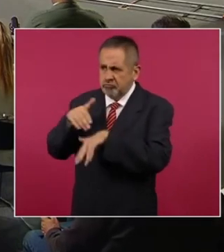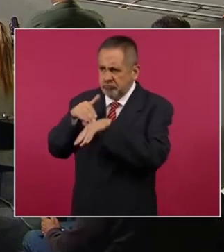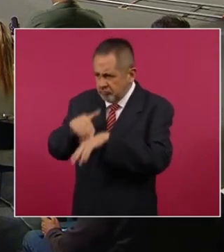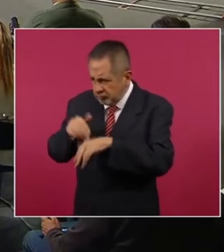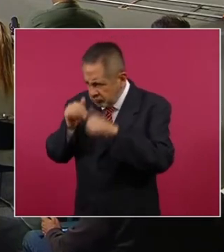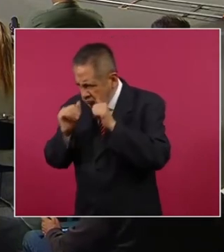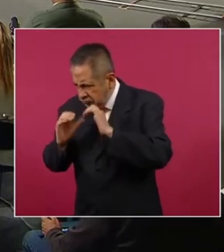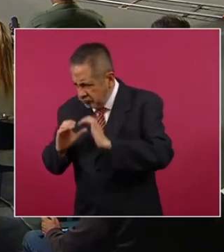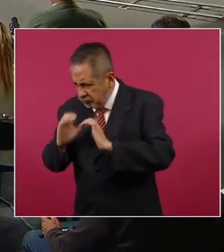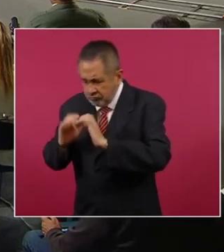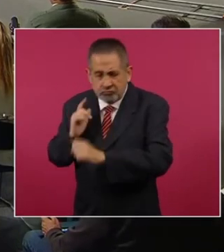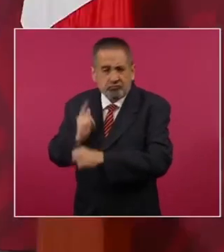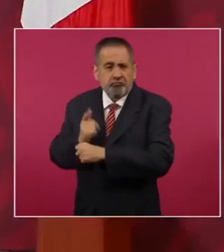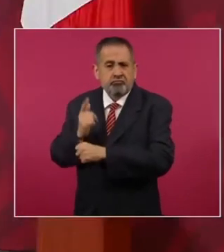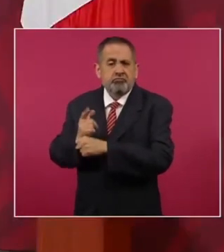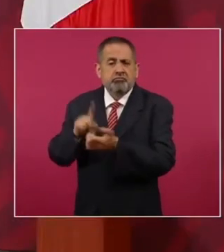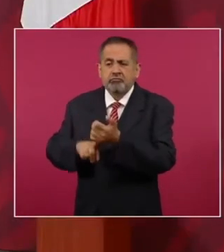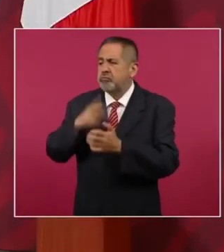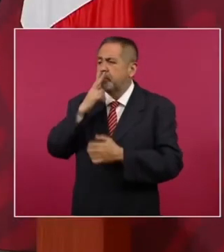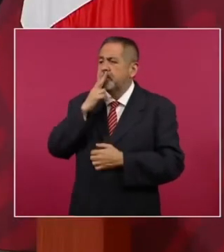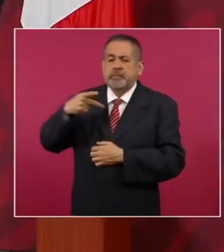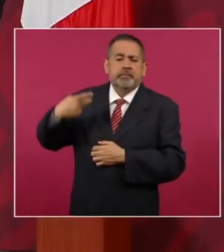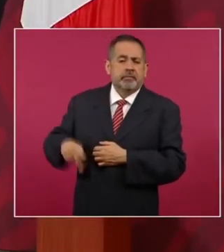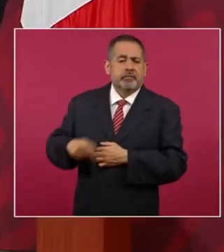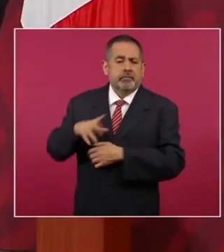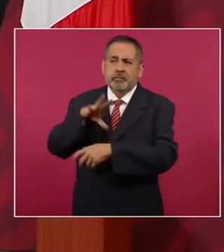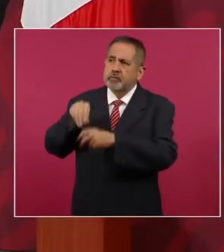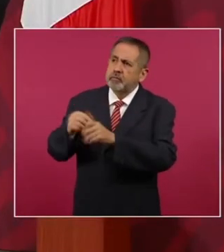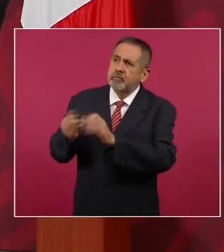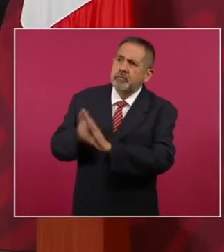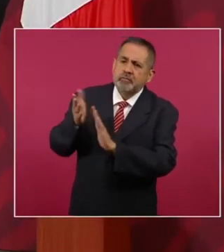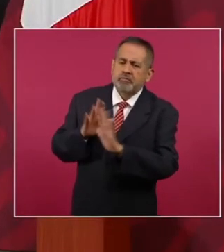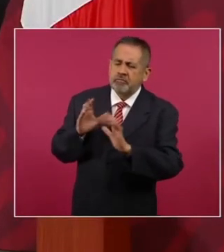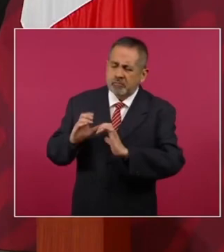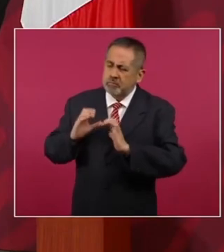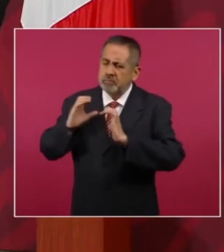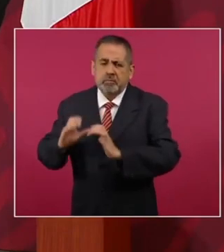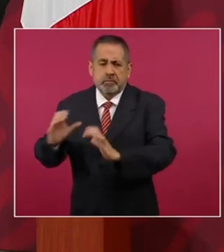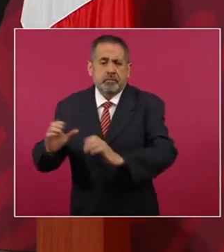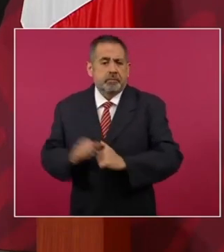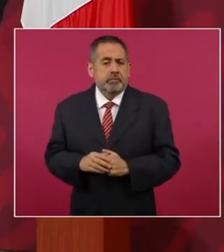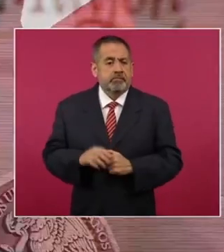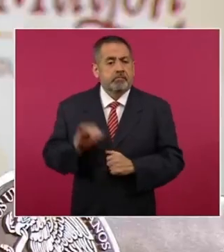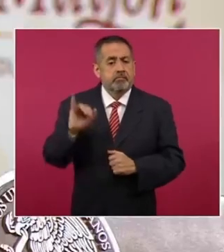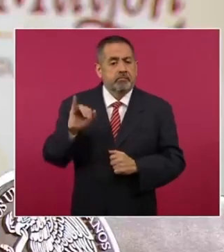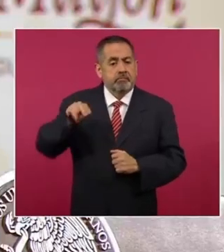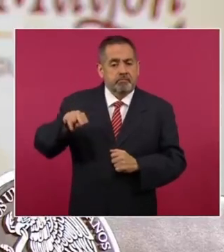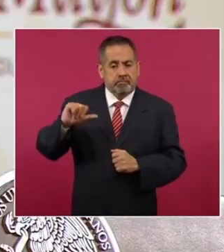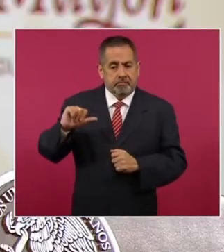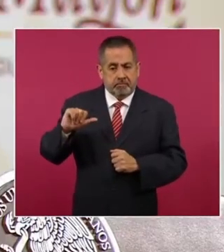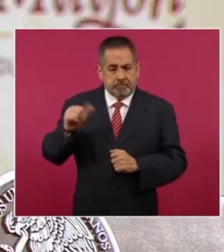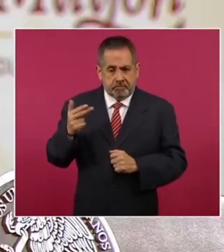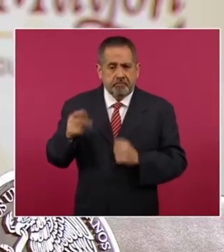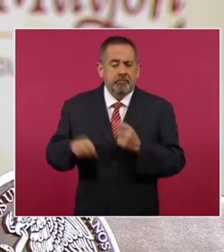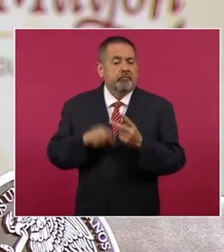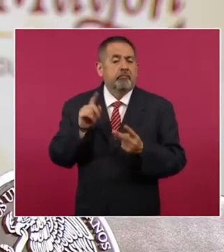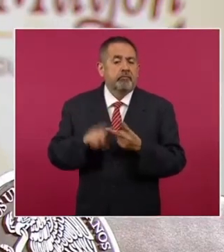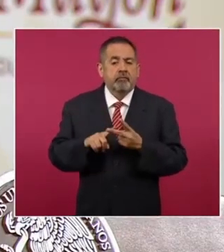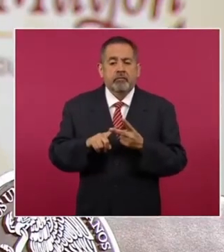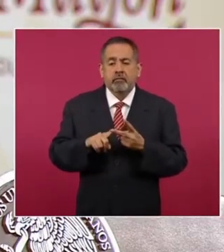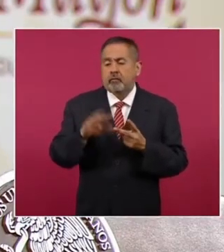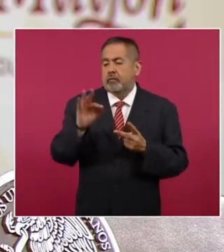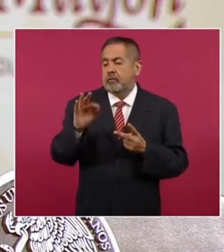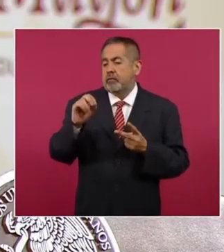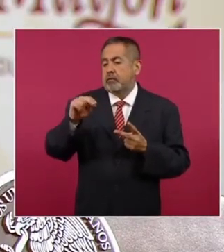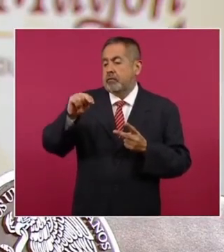diagnóstico de patrimonio en obras de infraestructura. El INA, el Fondo Nacional de Fomento al Turismo, la